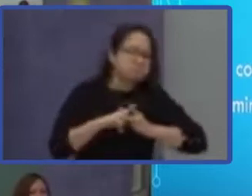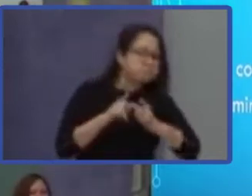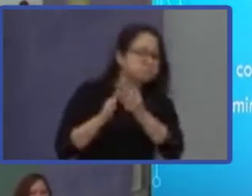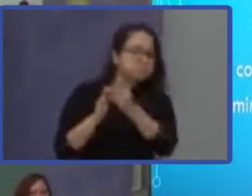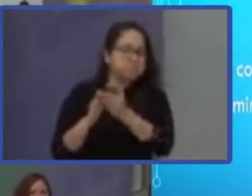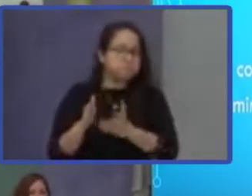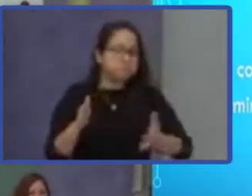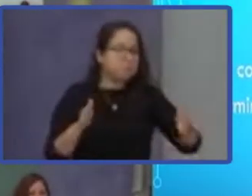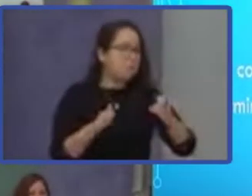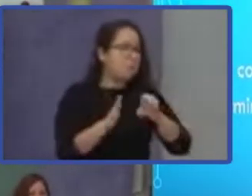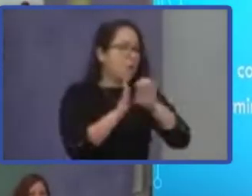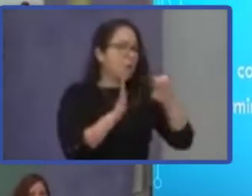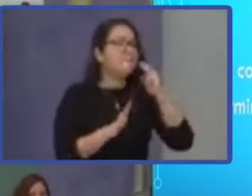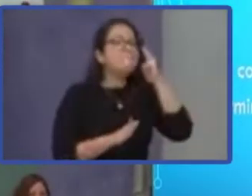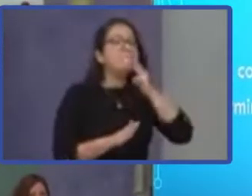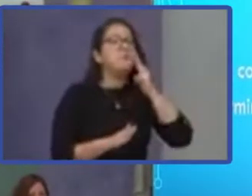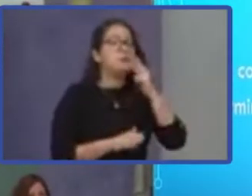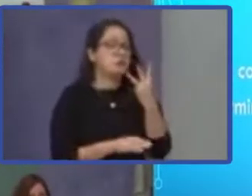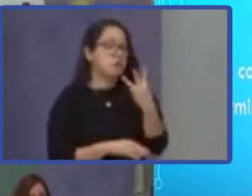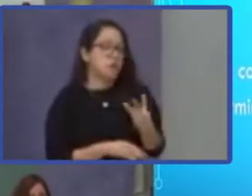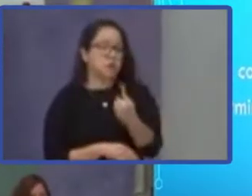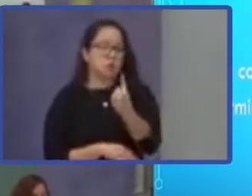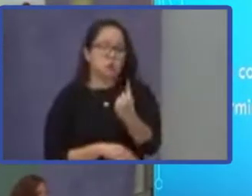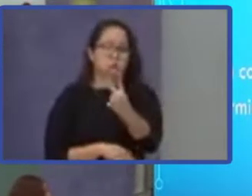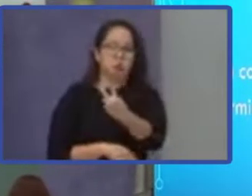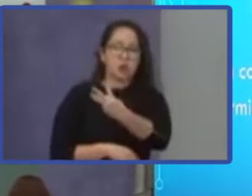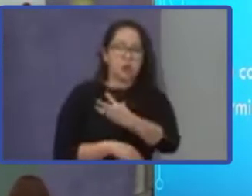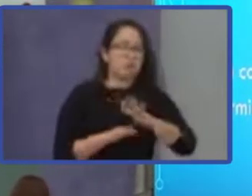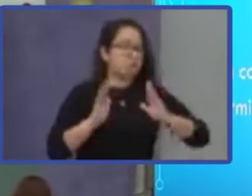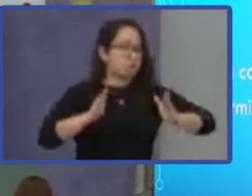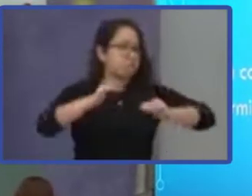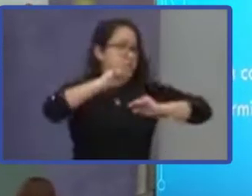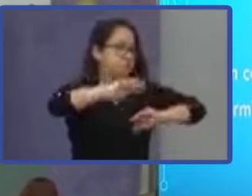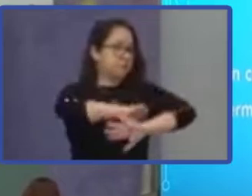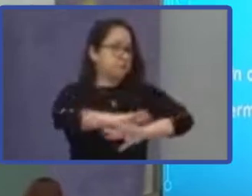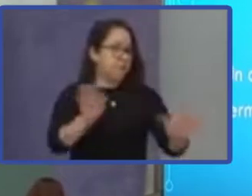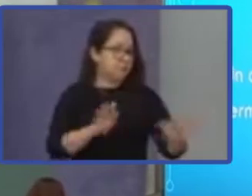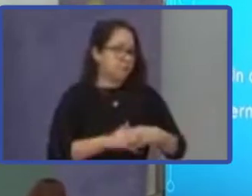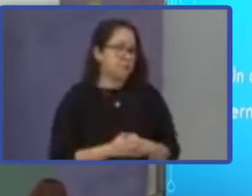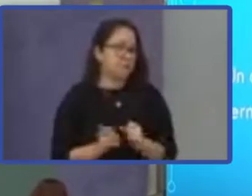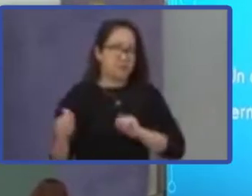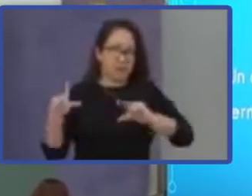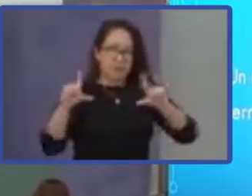manzanas. Uno, dos, tres. El siguiente, por favor.